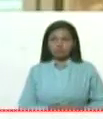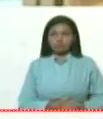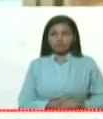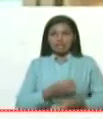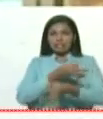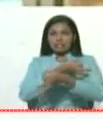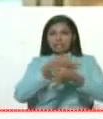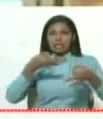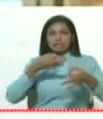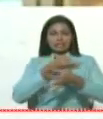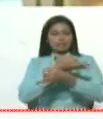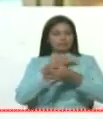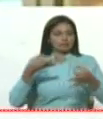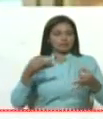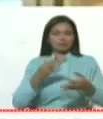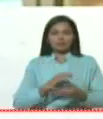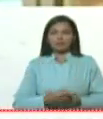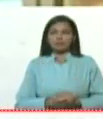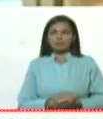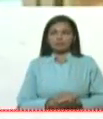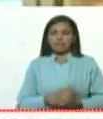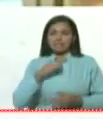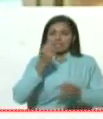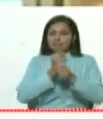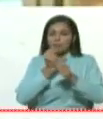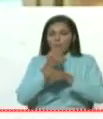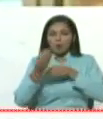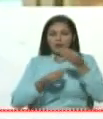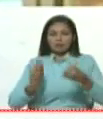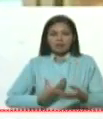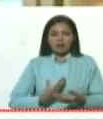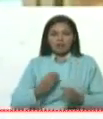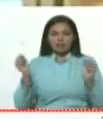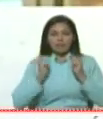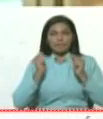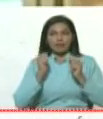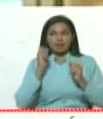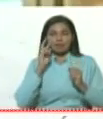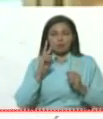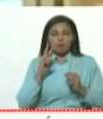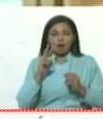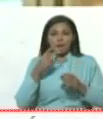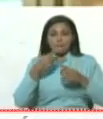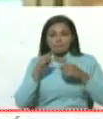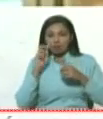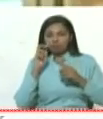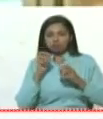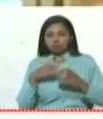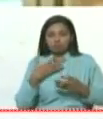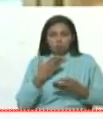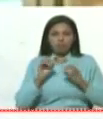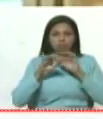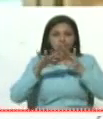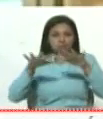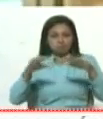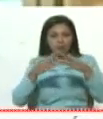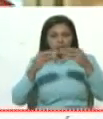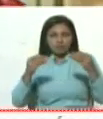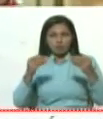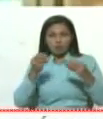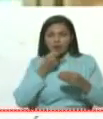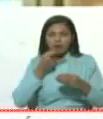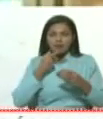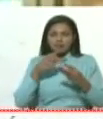Excelente, excelente. El trabajo, bueno, que no moja pero empapa. Poner